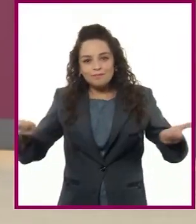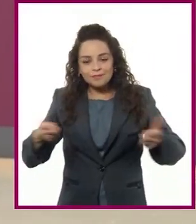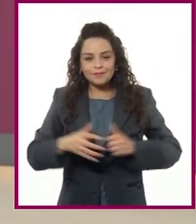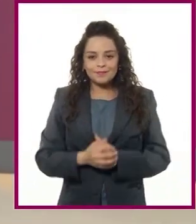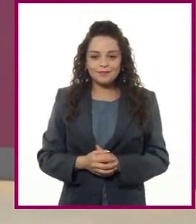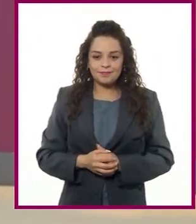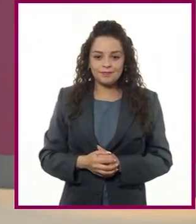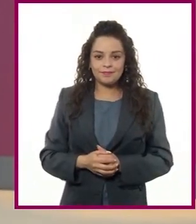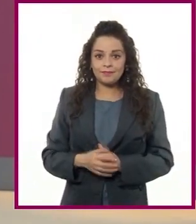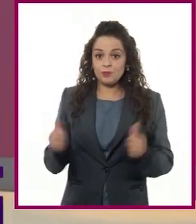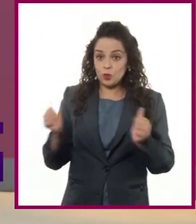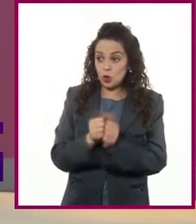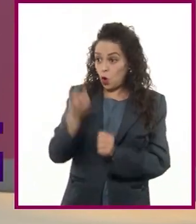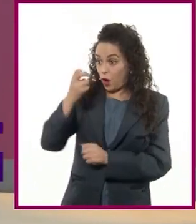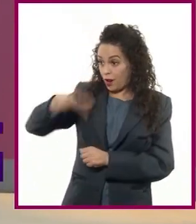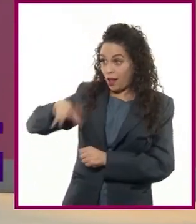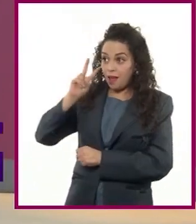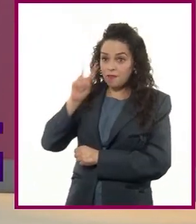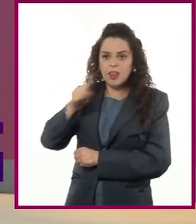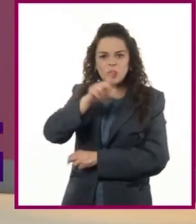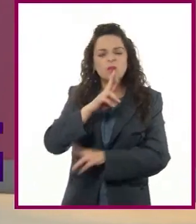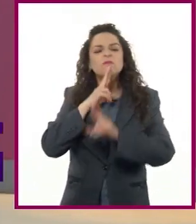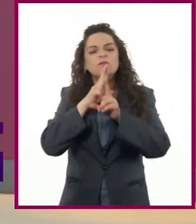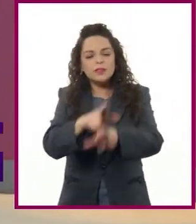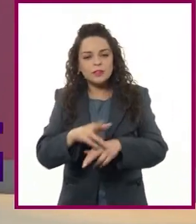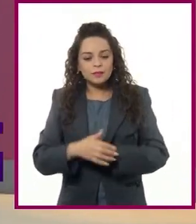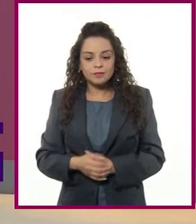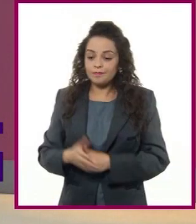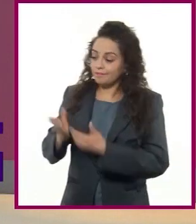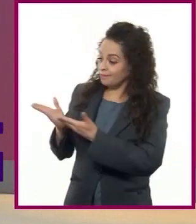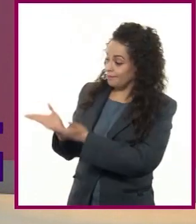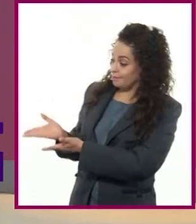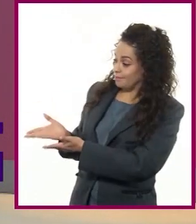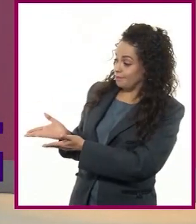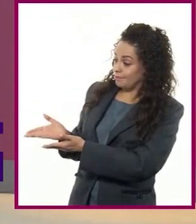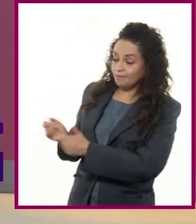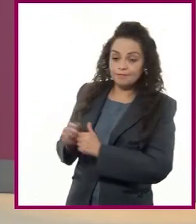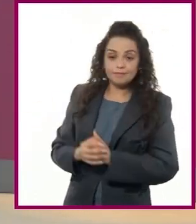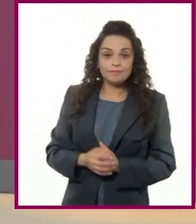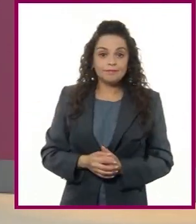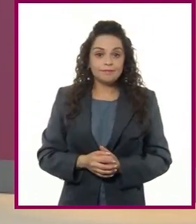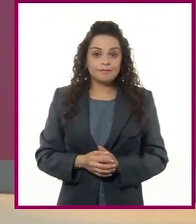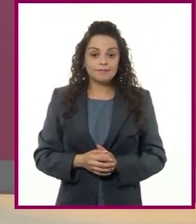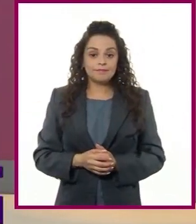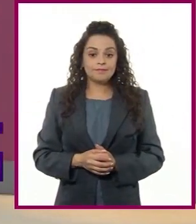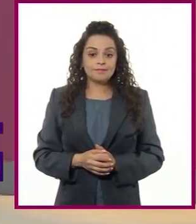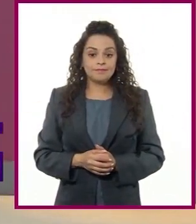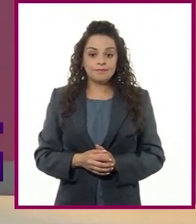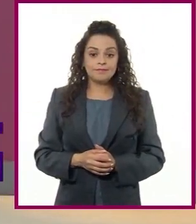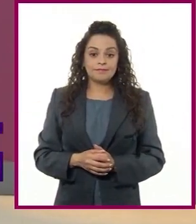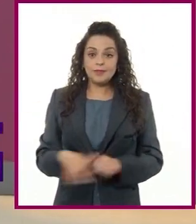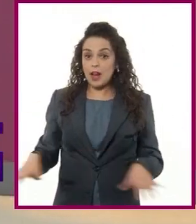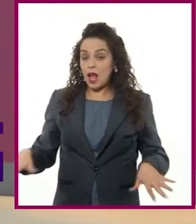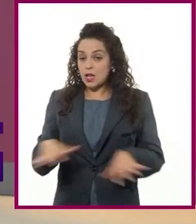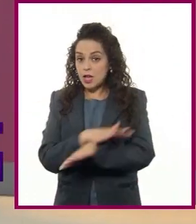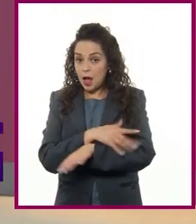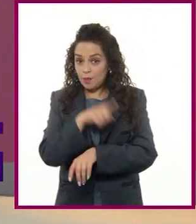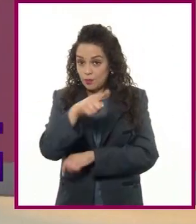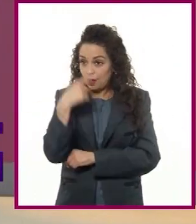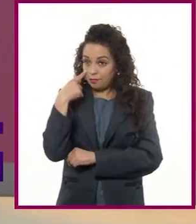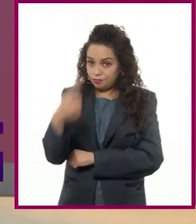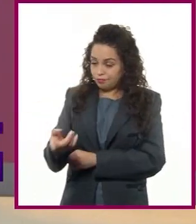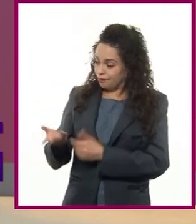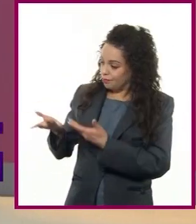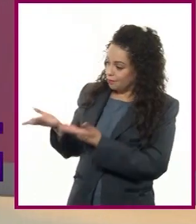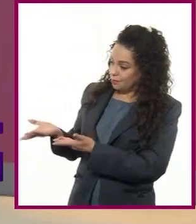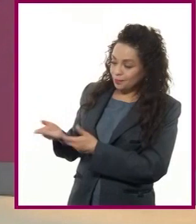siguiente. ¿Qué elementos se identifican en la opción 1? ¿Qué cambios notan en la actitud